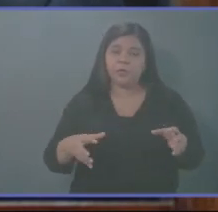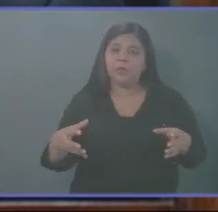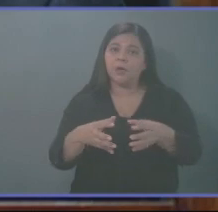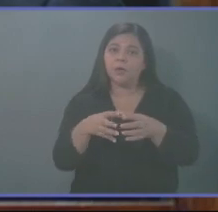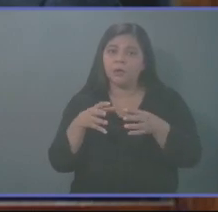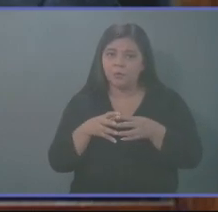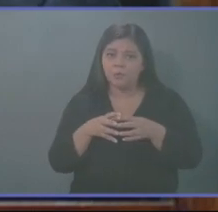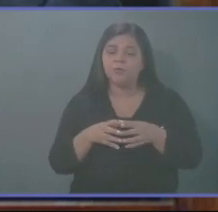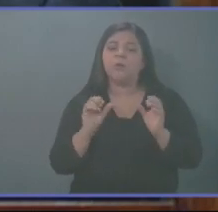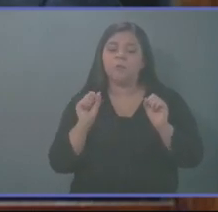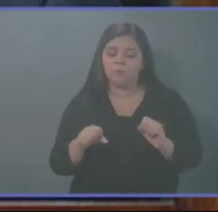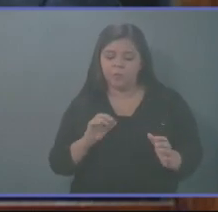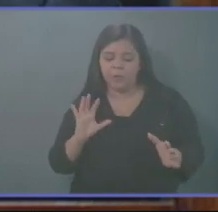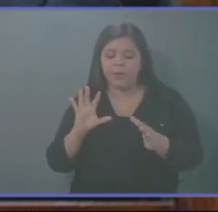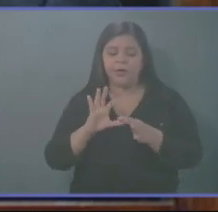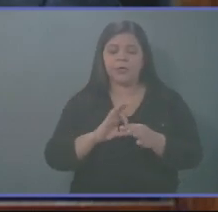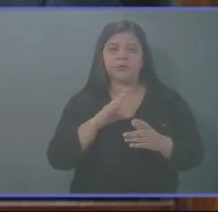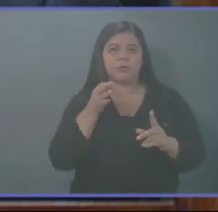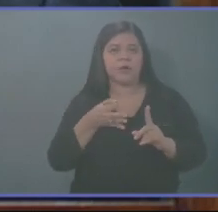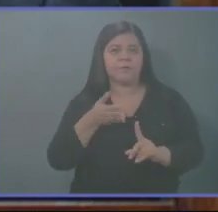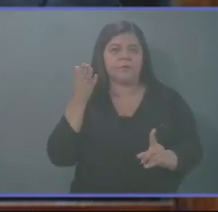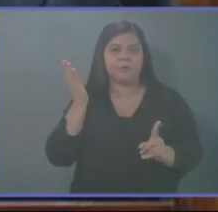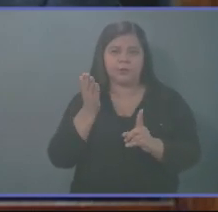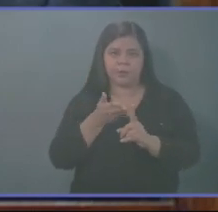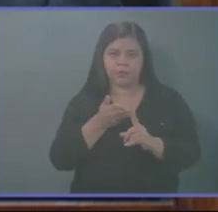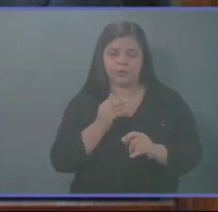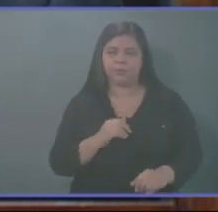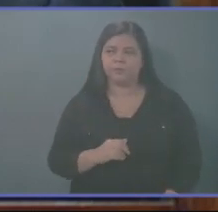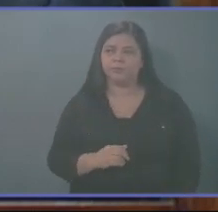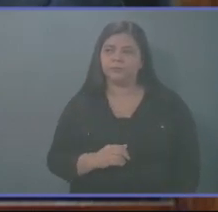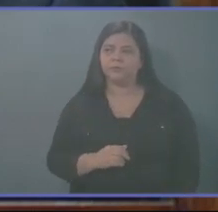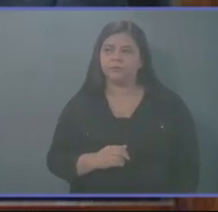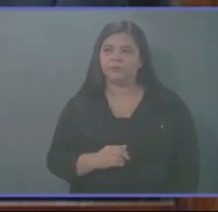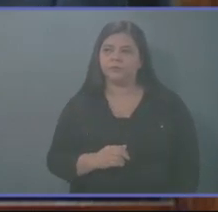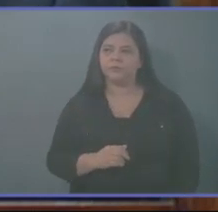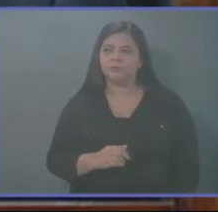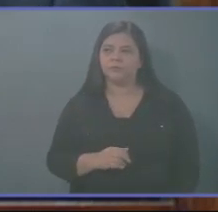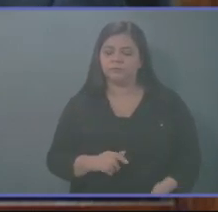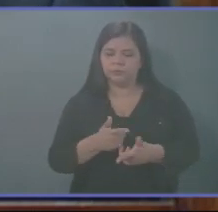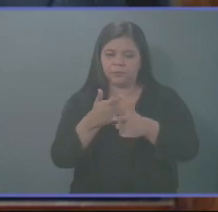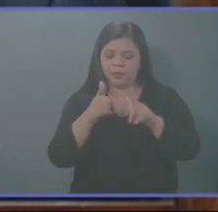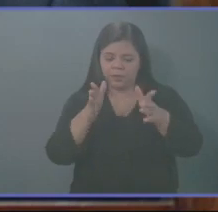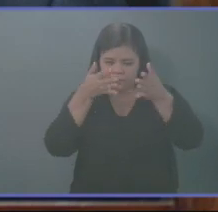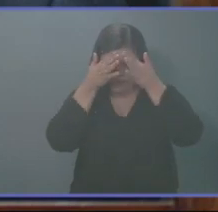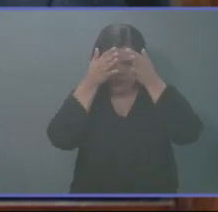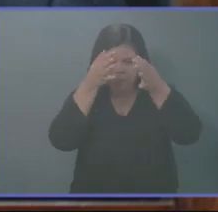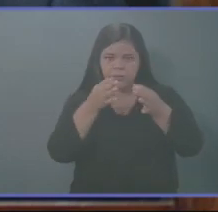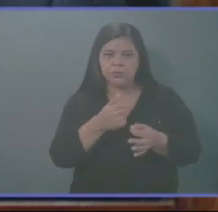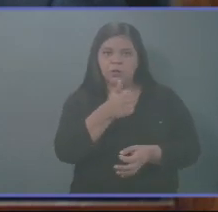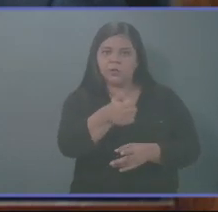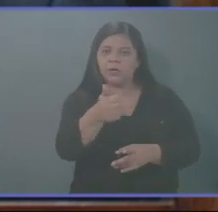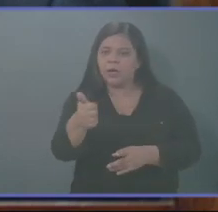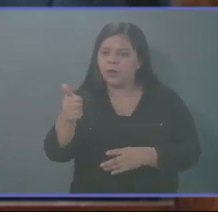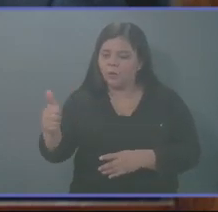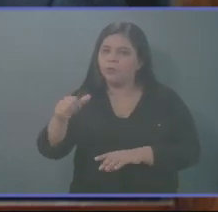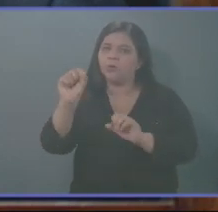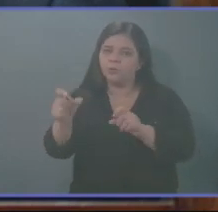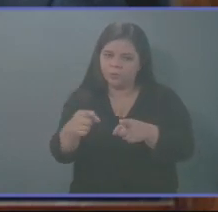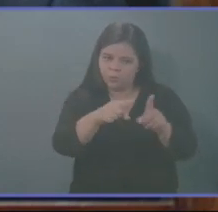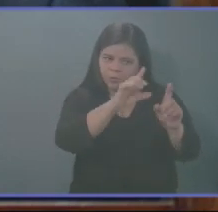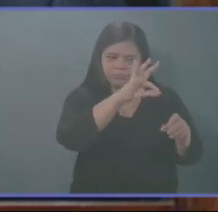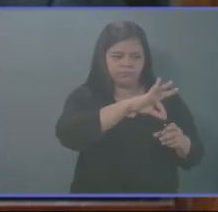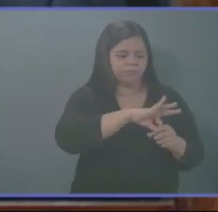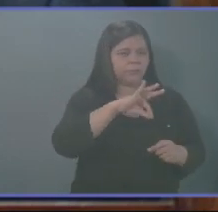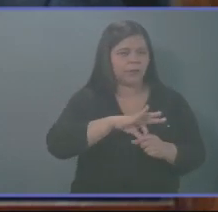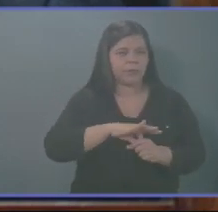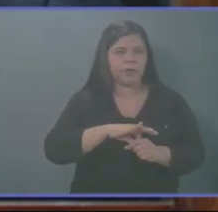que puede relacionarse directamente con uno individual. La libre determinación de los ciudadanos al momento de ejercer el voto de los